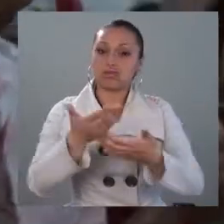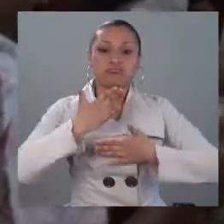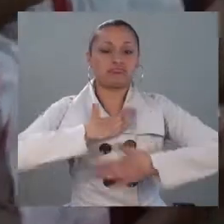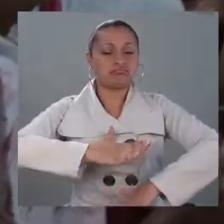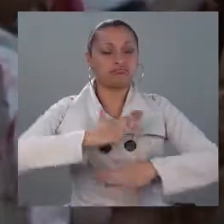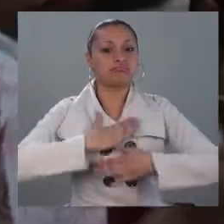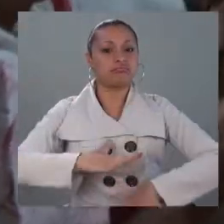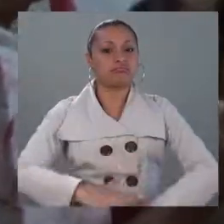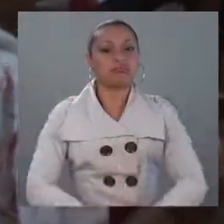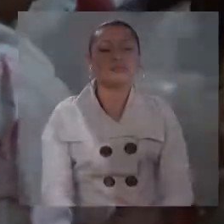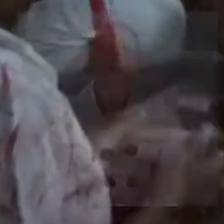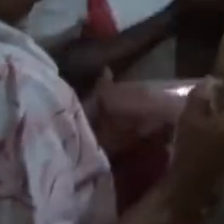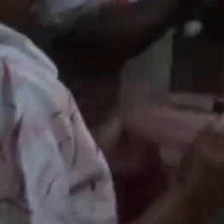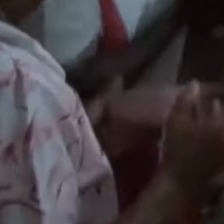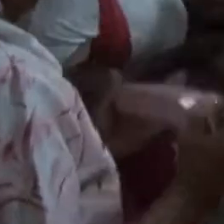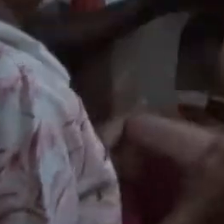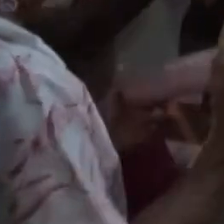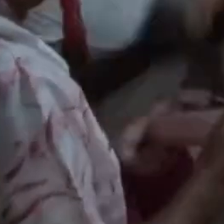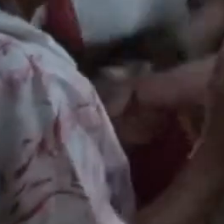pacífica.